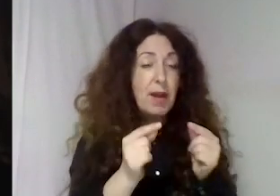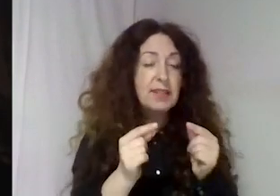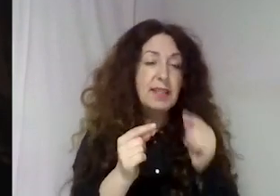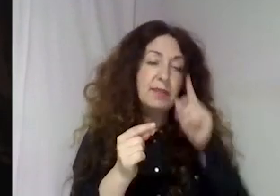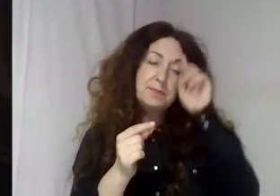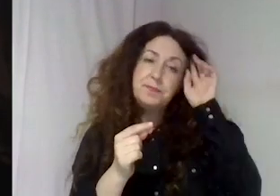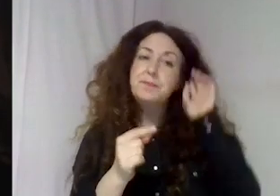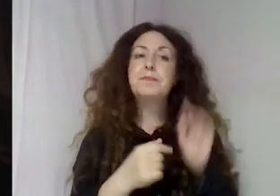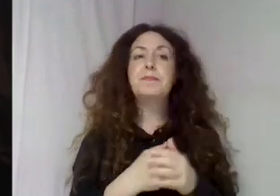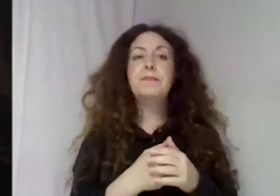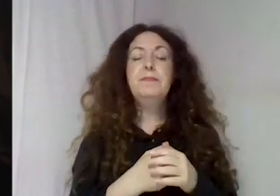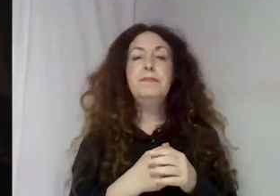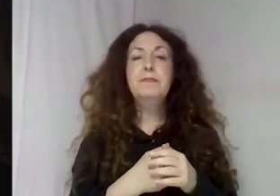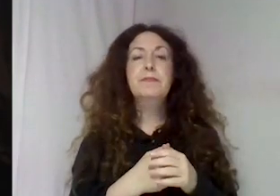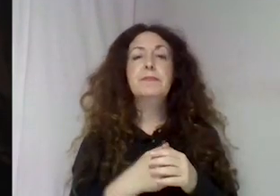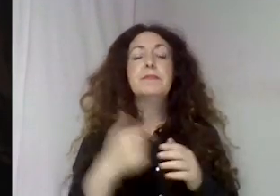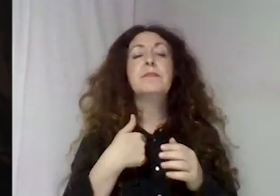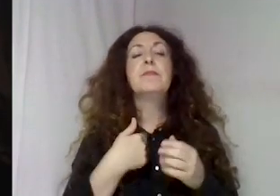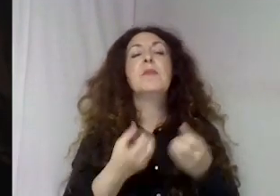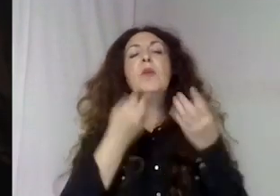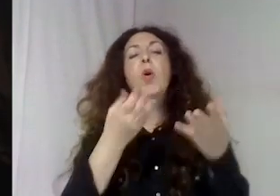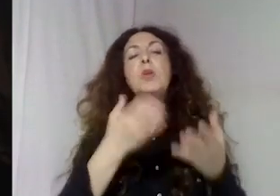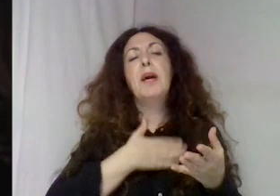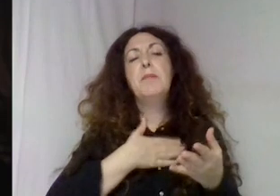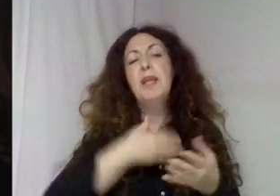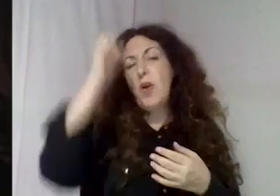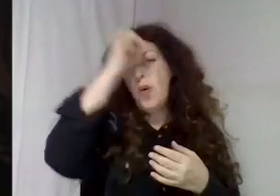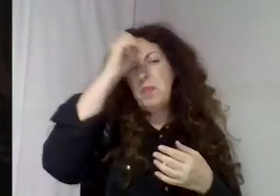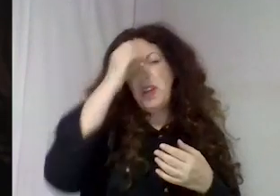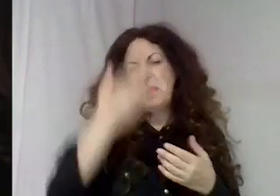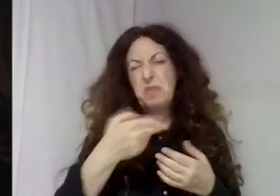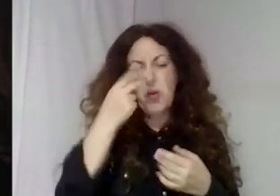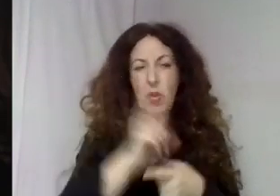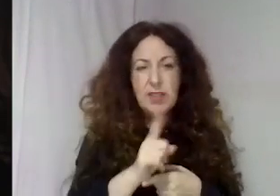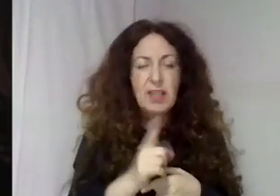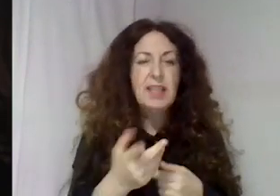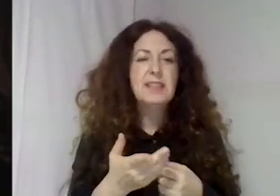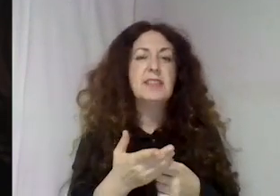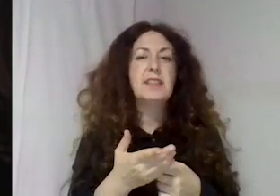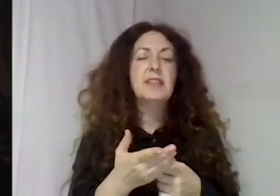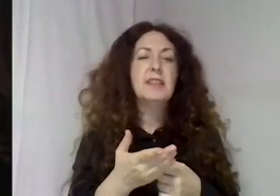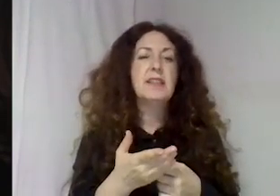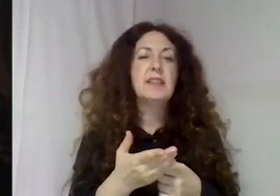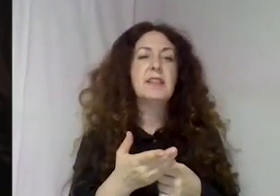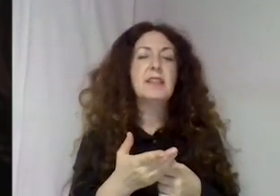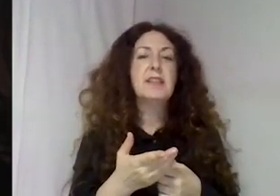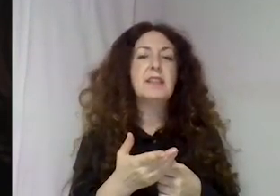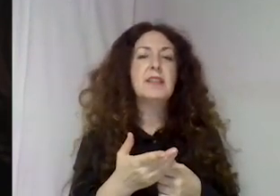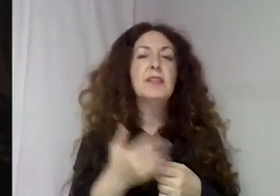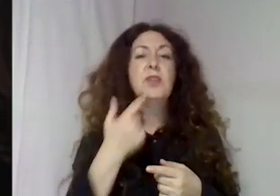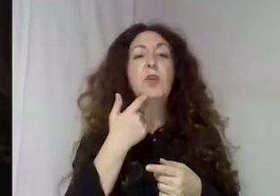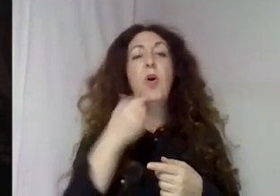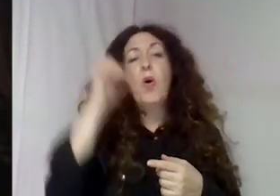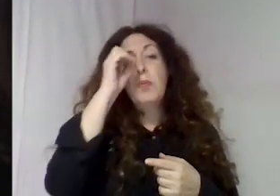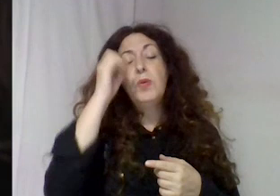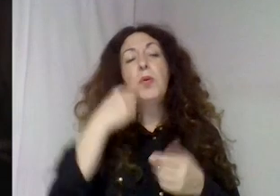es más pequeño. Lo políticamente incorrecto se ha multiplicado, ¿no? Empezó como una broma del lenguaje